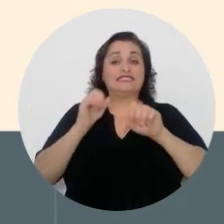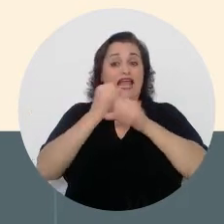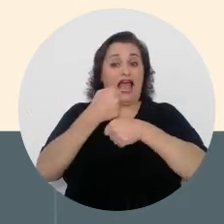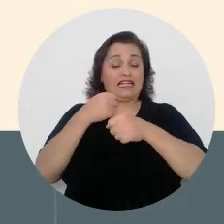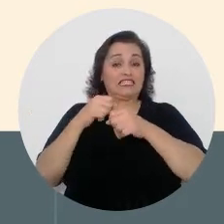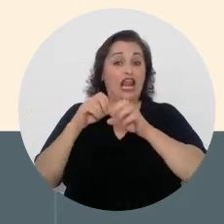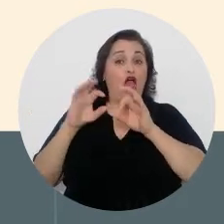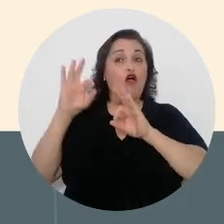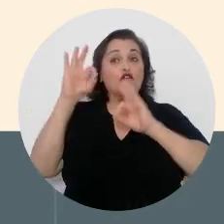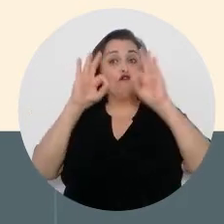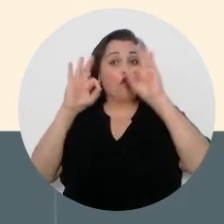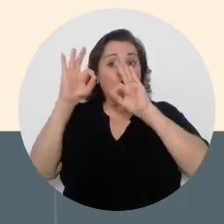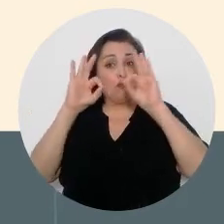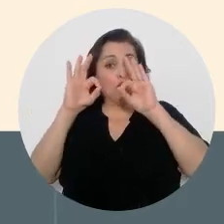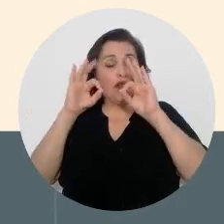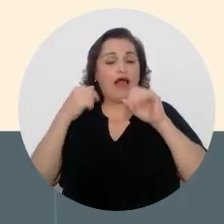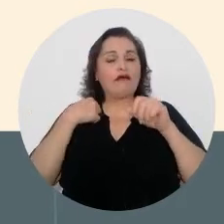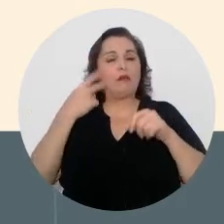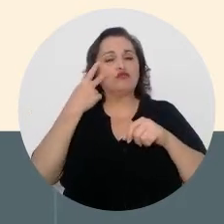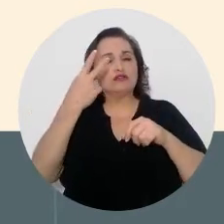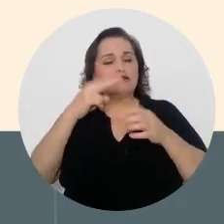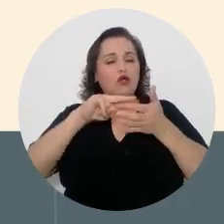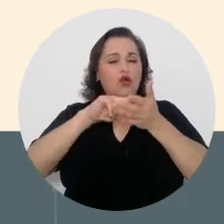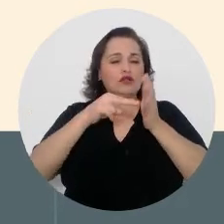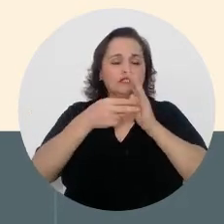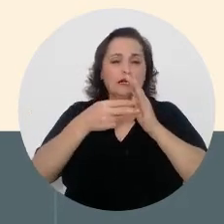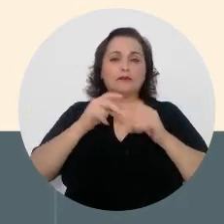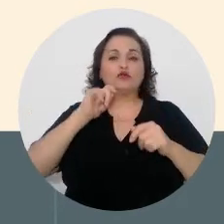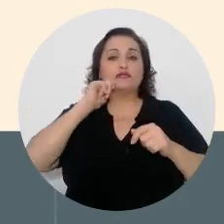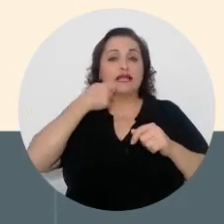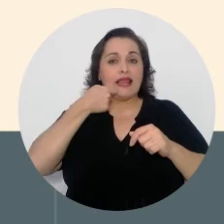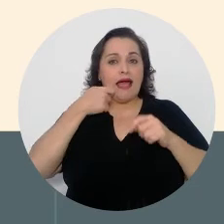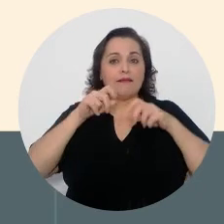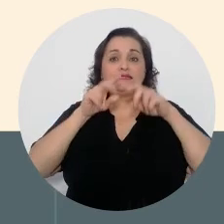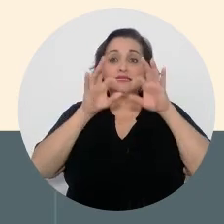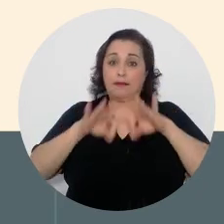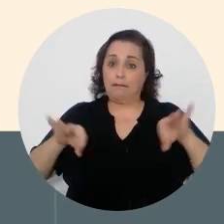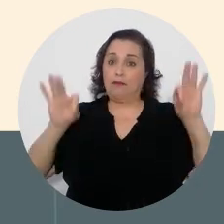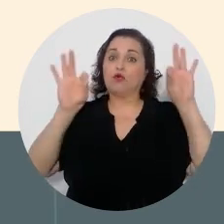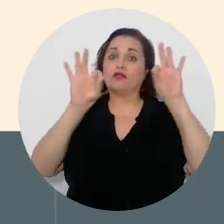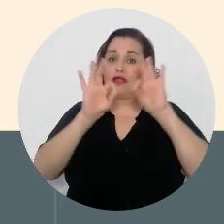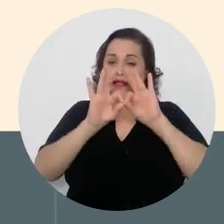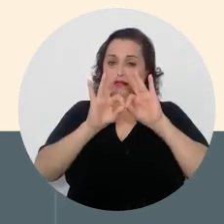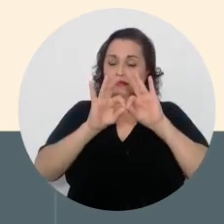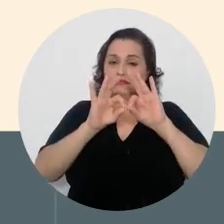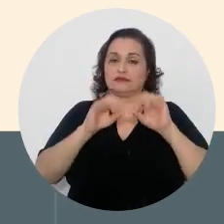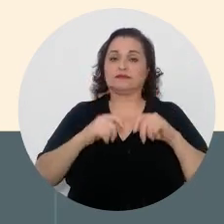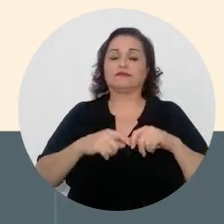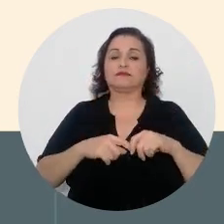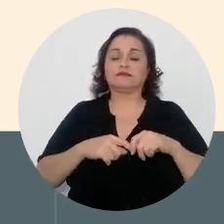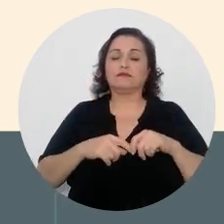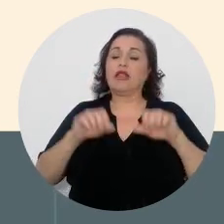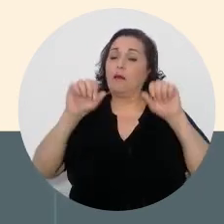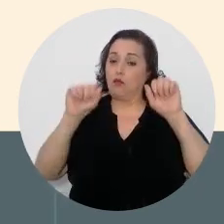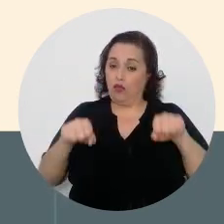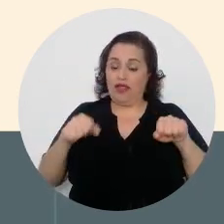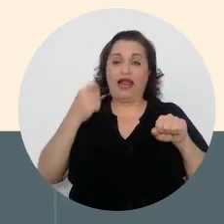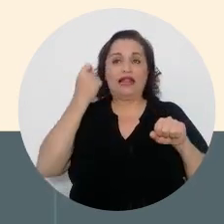ejecuta la fórmula, vamos a ver unos conceptos claves importantes para